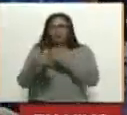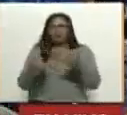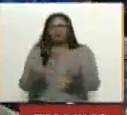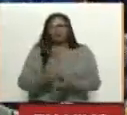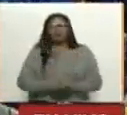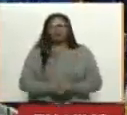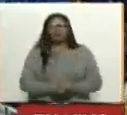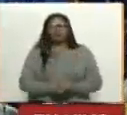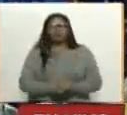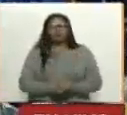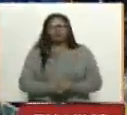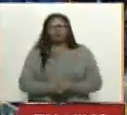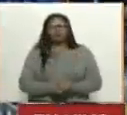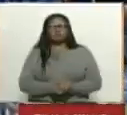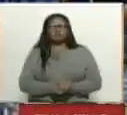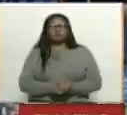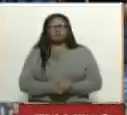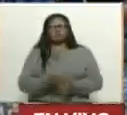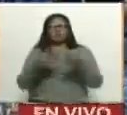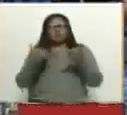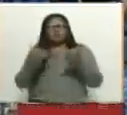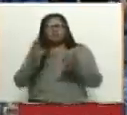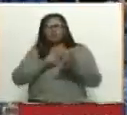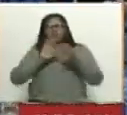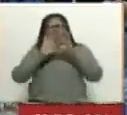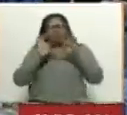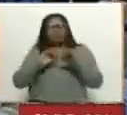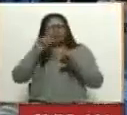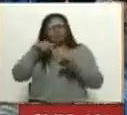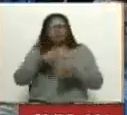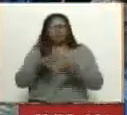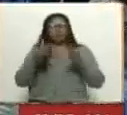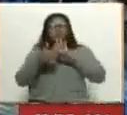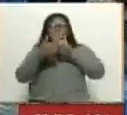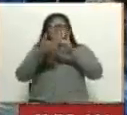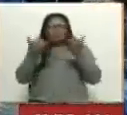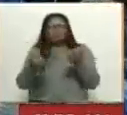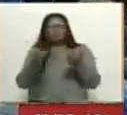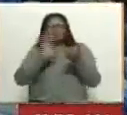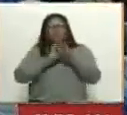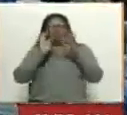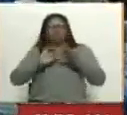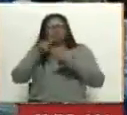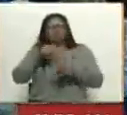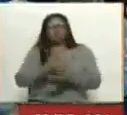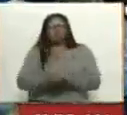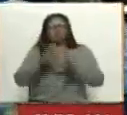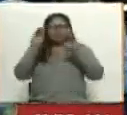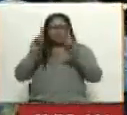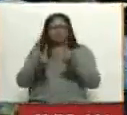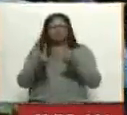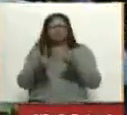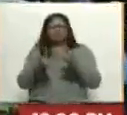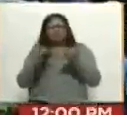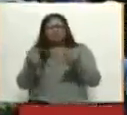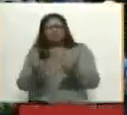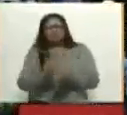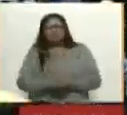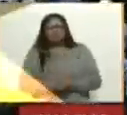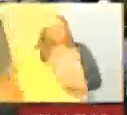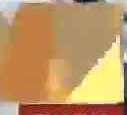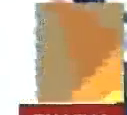llevar los límites de la acción hasta el nivel de protagonización en la toma de decisiones el